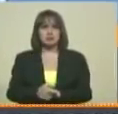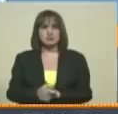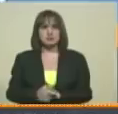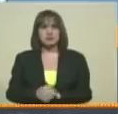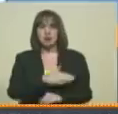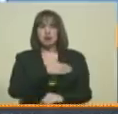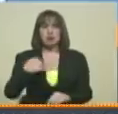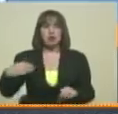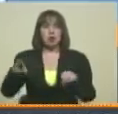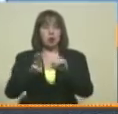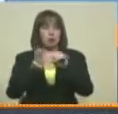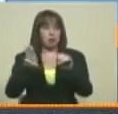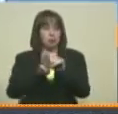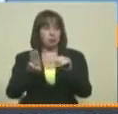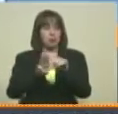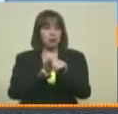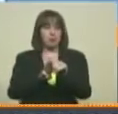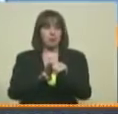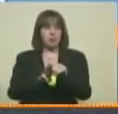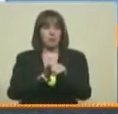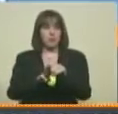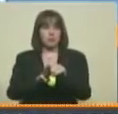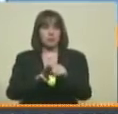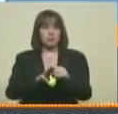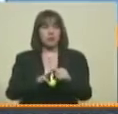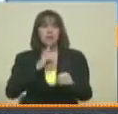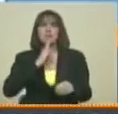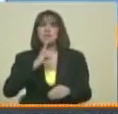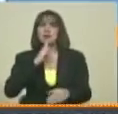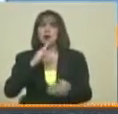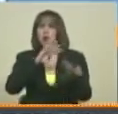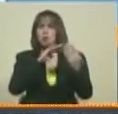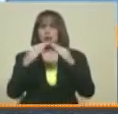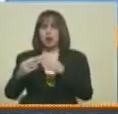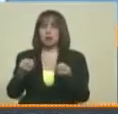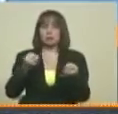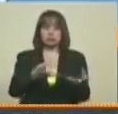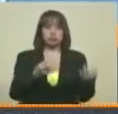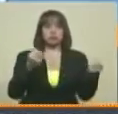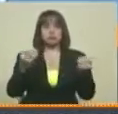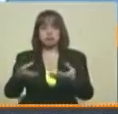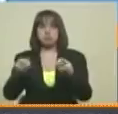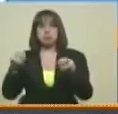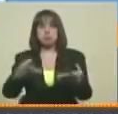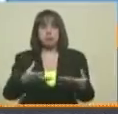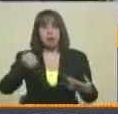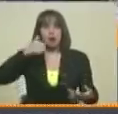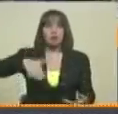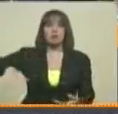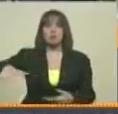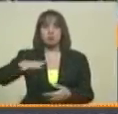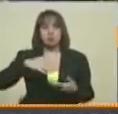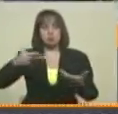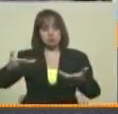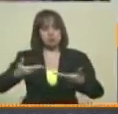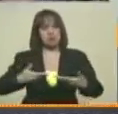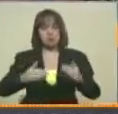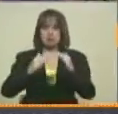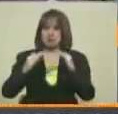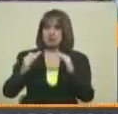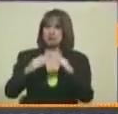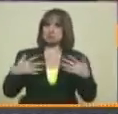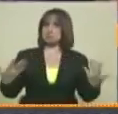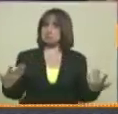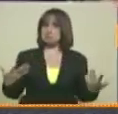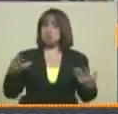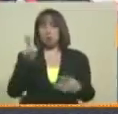petro a través de los bancos comunales para que el petro le llegue al pueblo en su comunidad, en su hogar. Y empecemos a